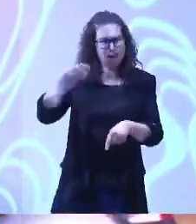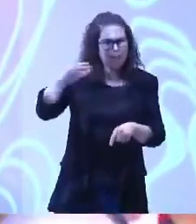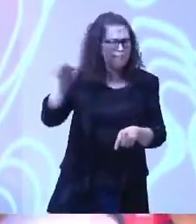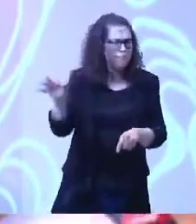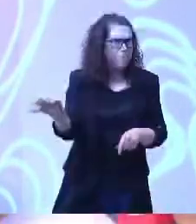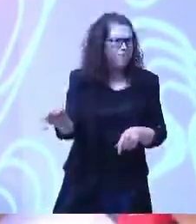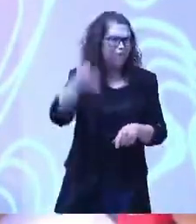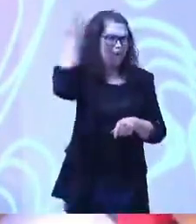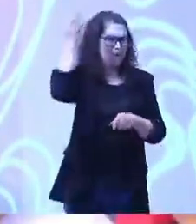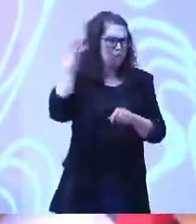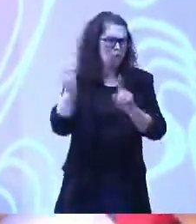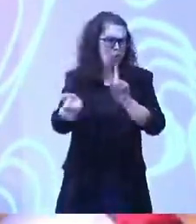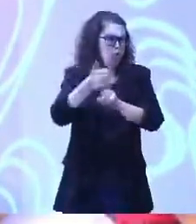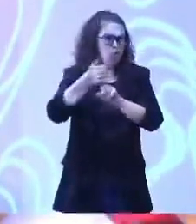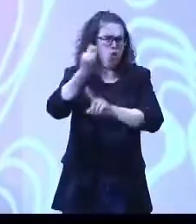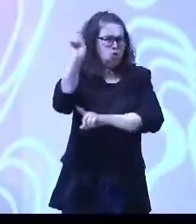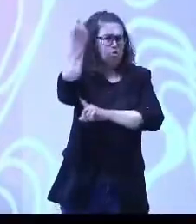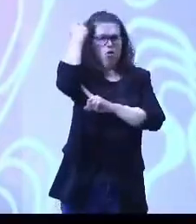de que lo vamos a conseguir.